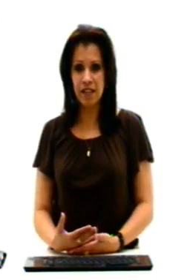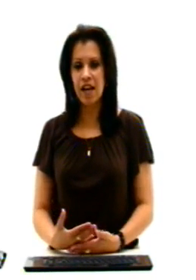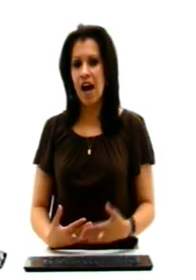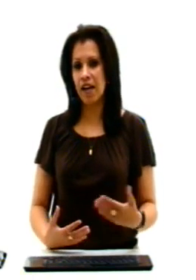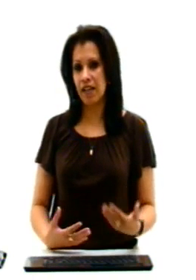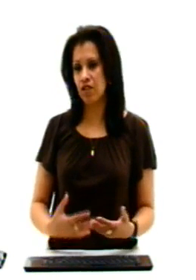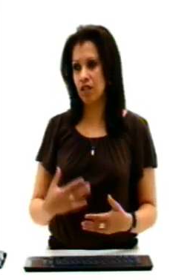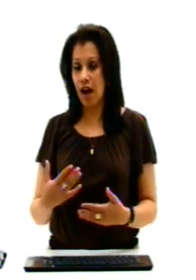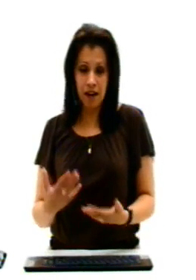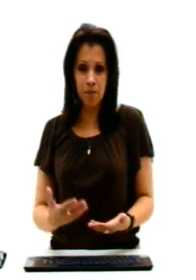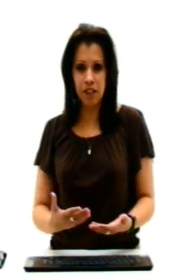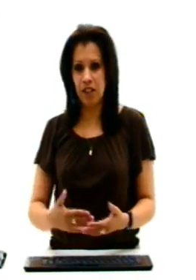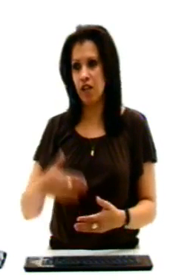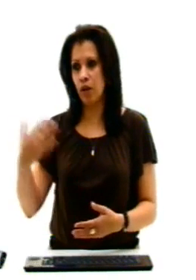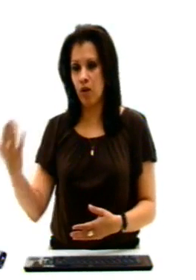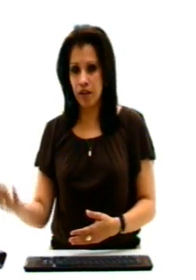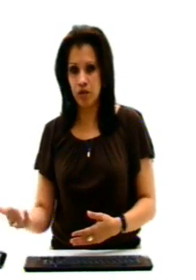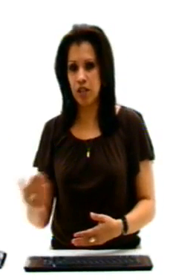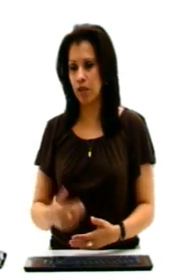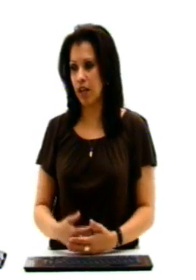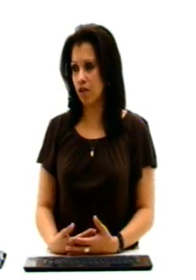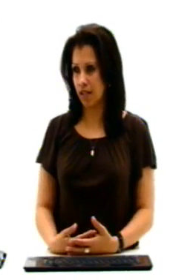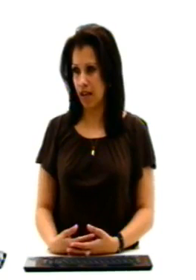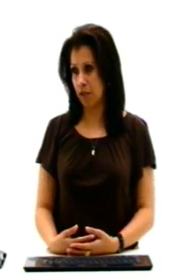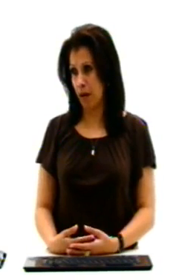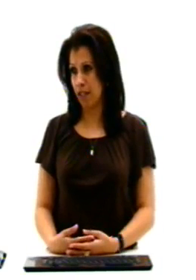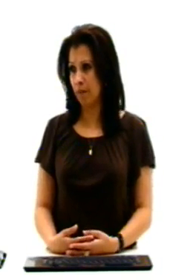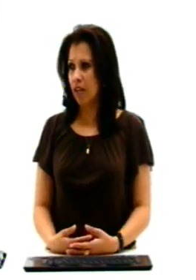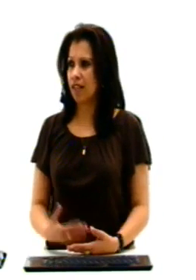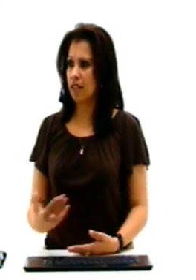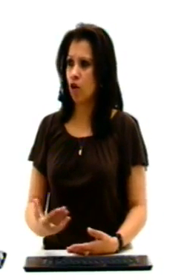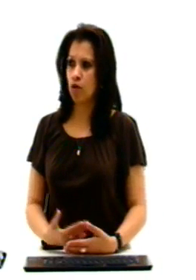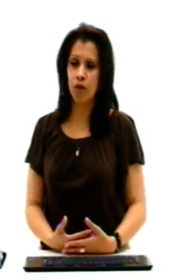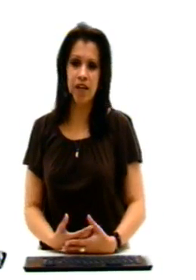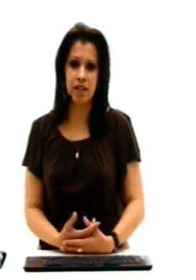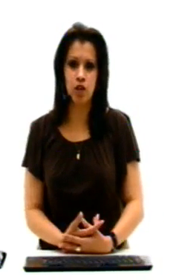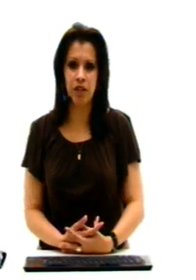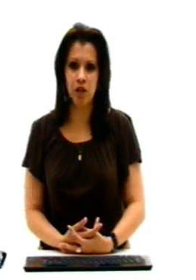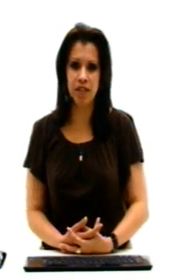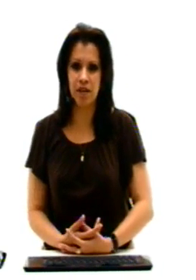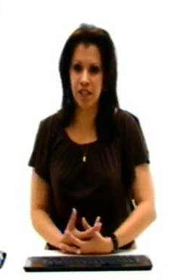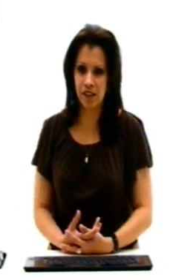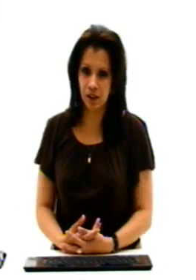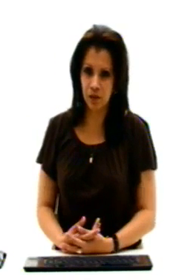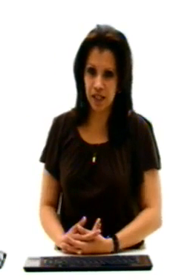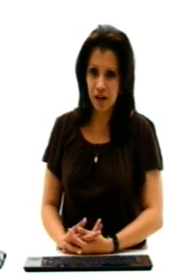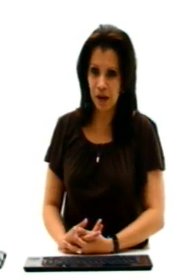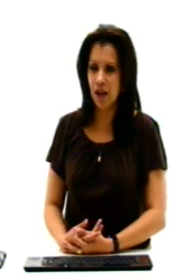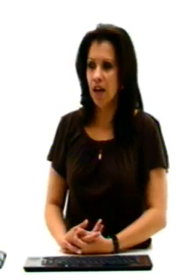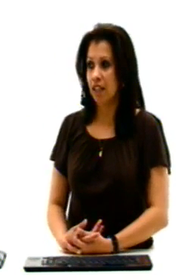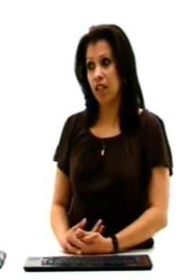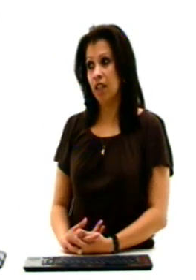minerales a estos a la capitanía y luego estos transportados hacia España es así como surge el centro minero de San Miguel de